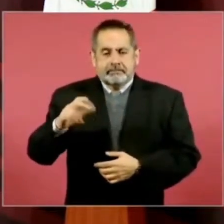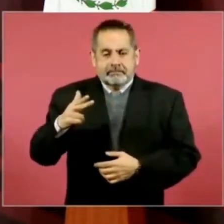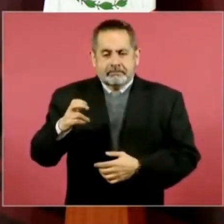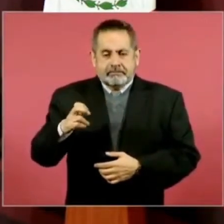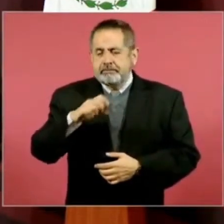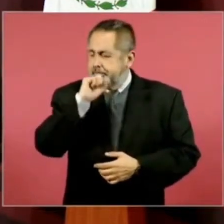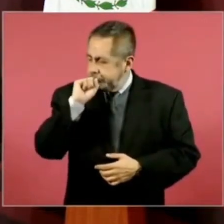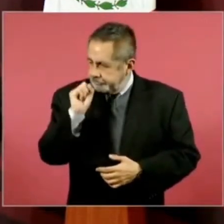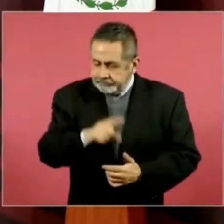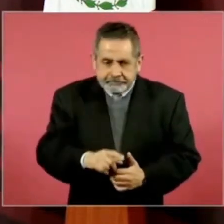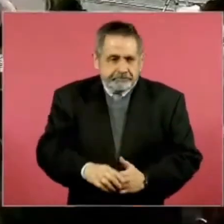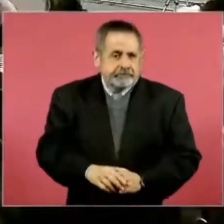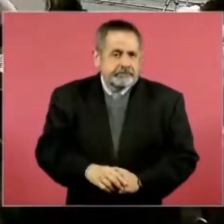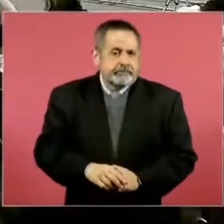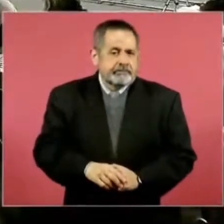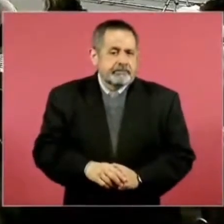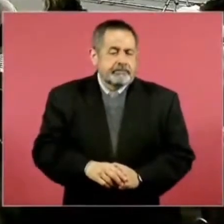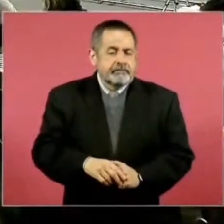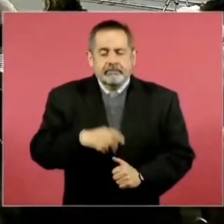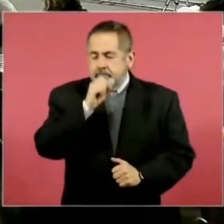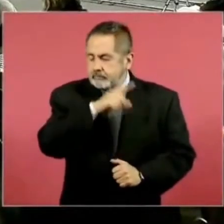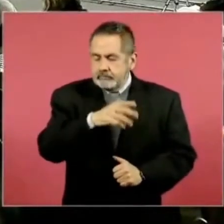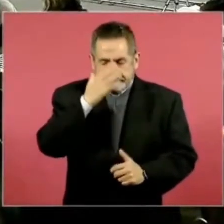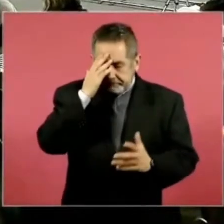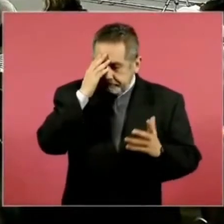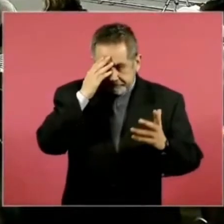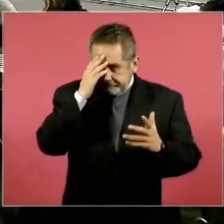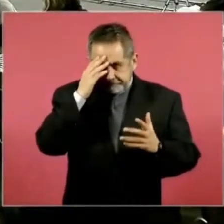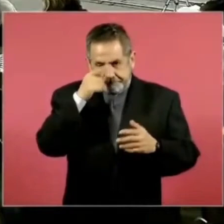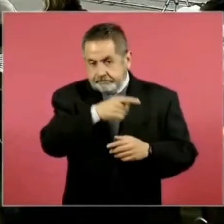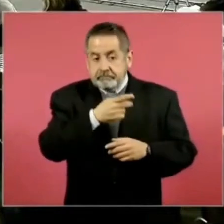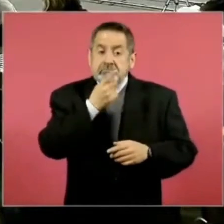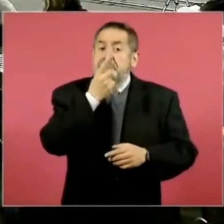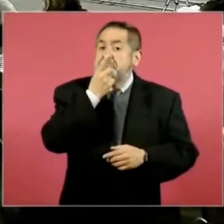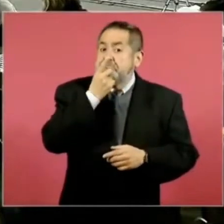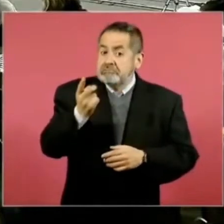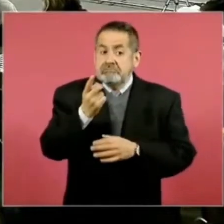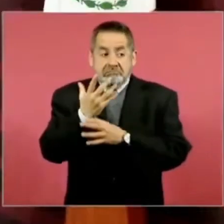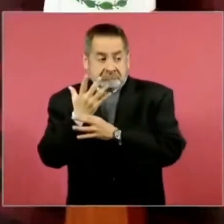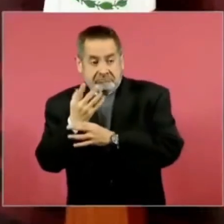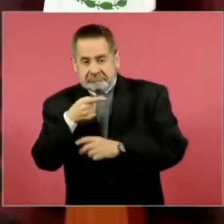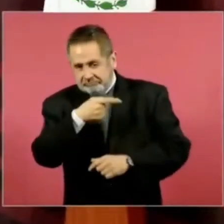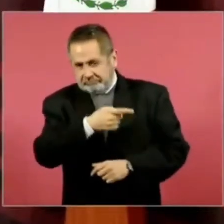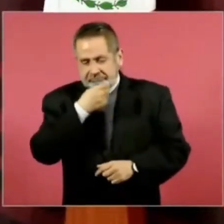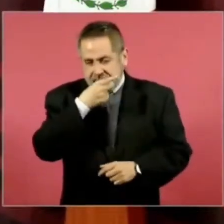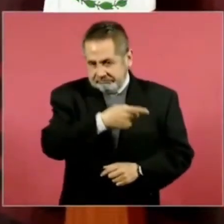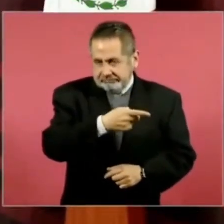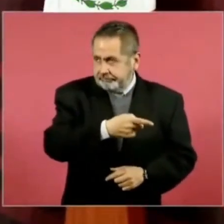se aventó otra frase célebre.